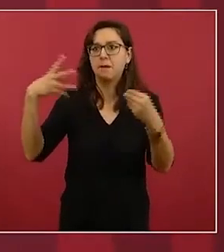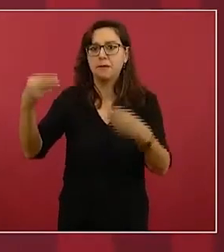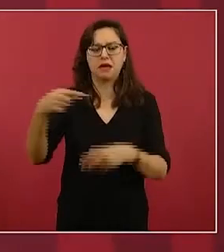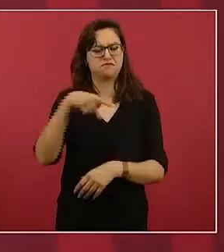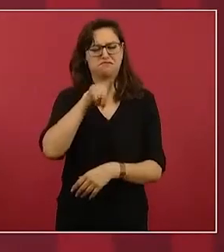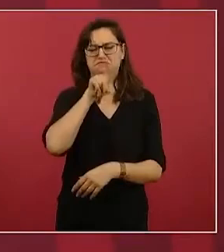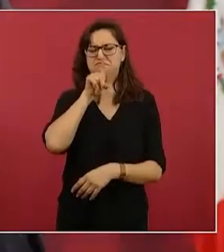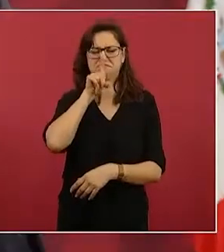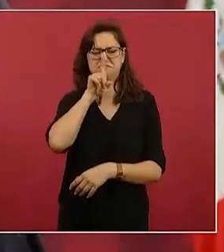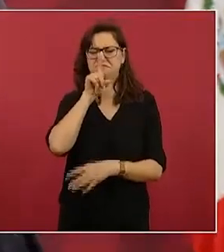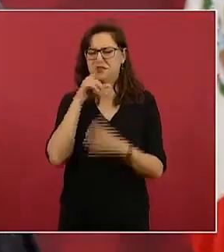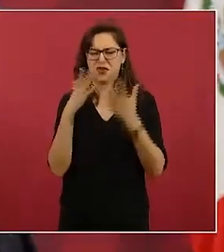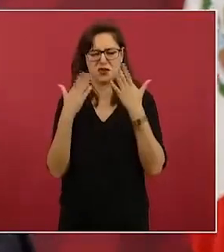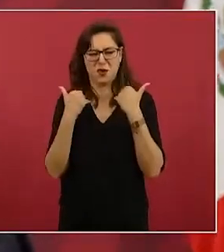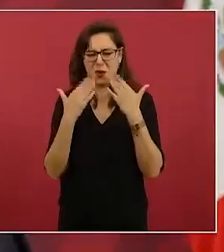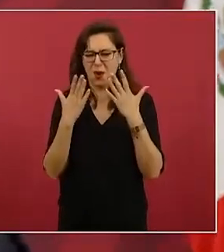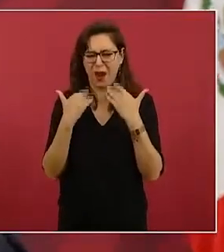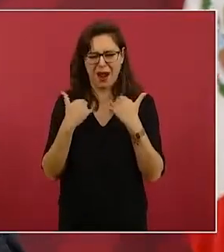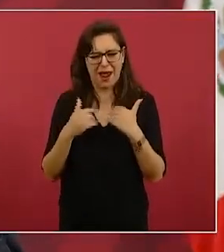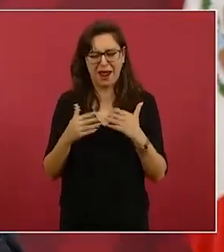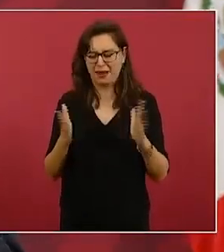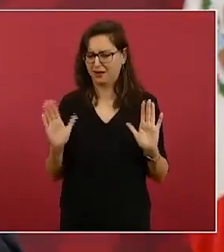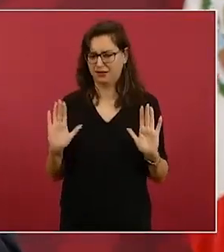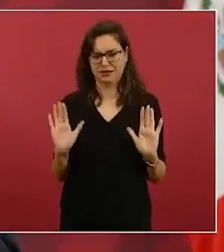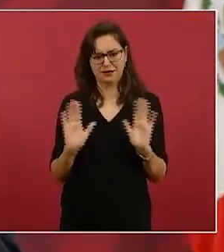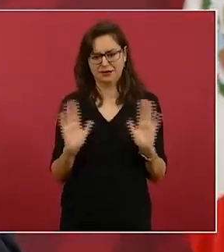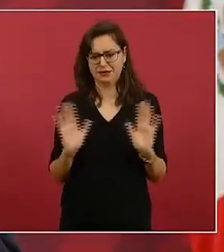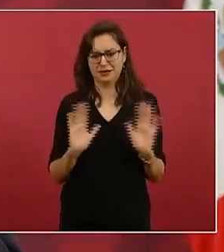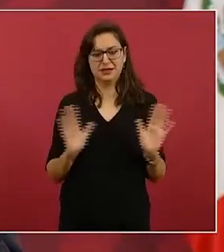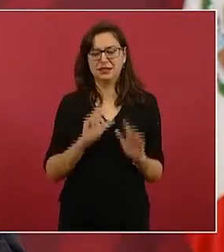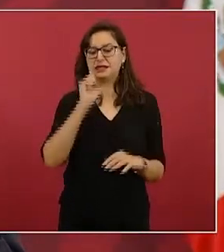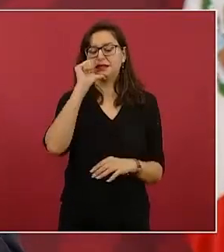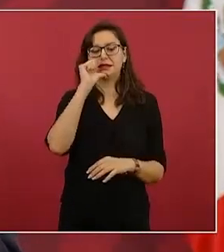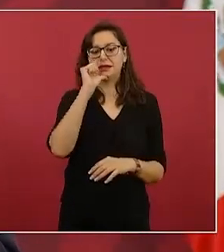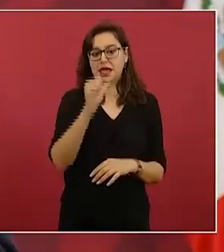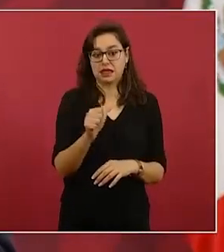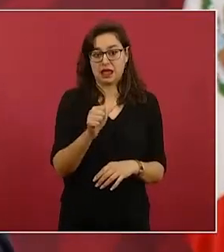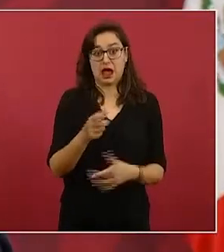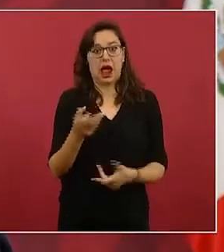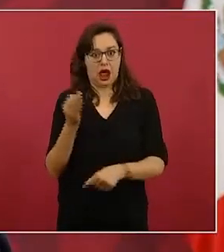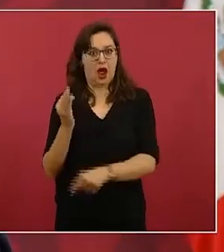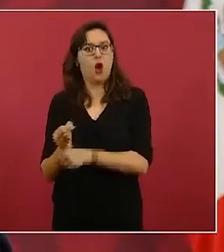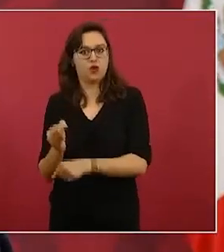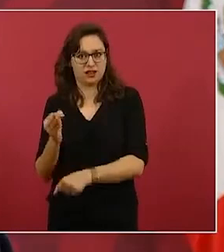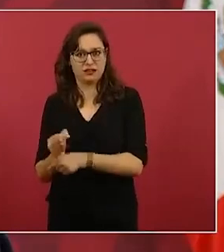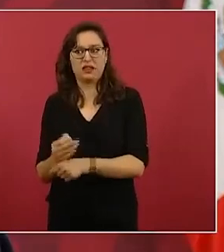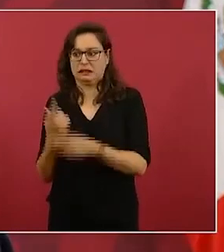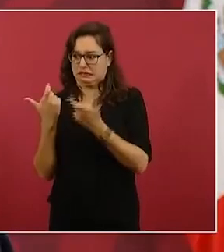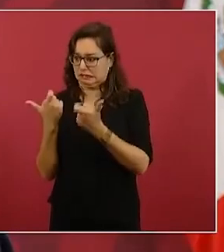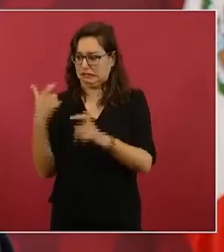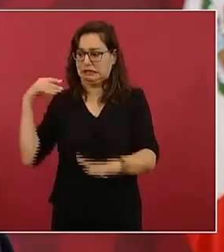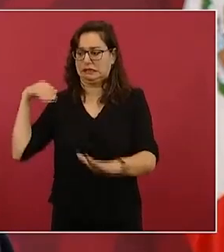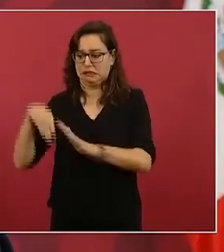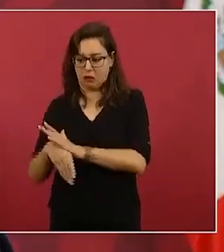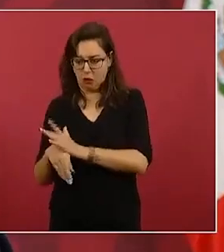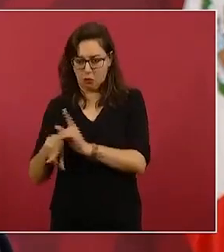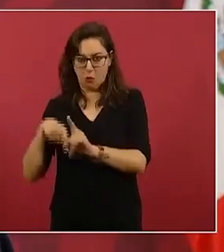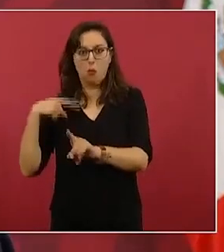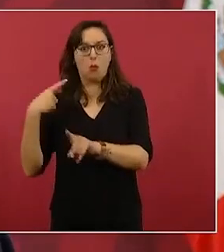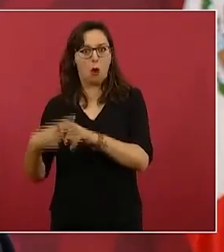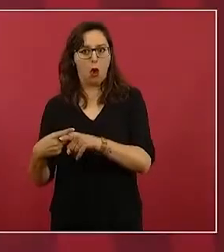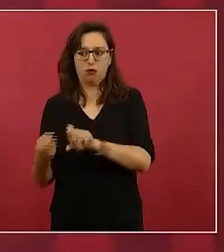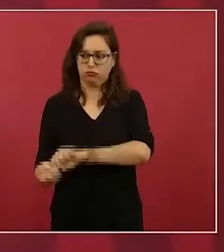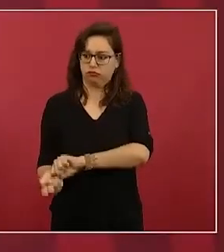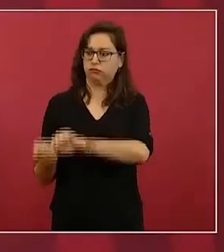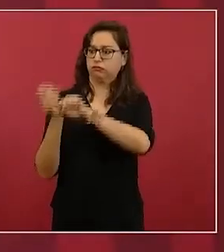o la crisis económica que ahora también se origina por la